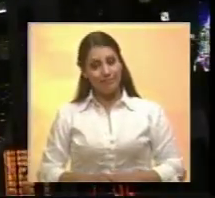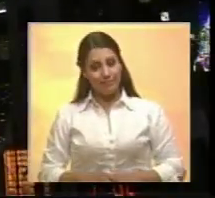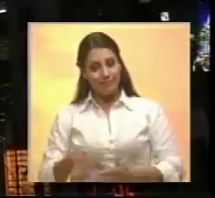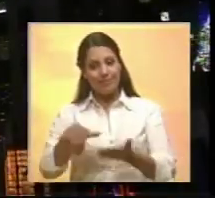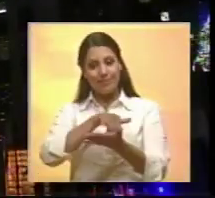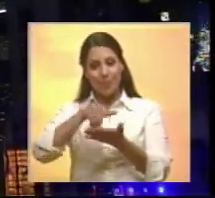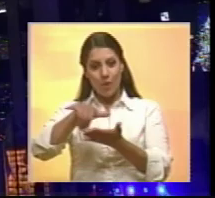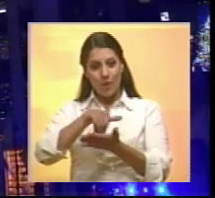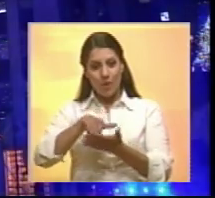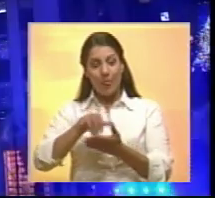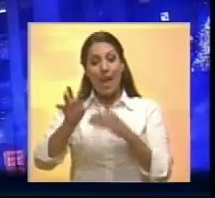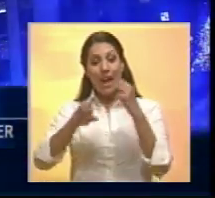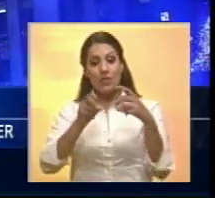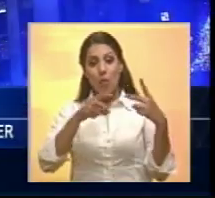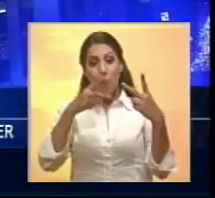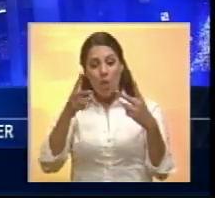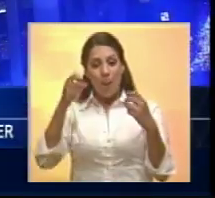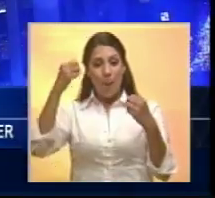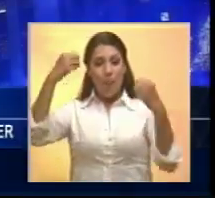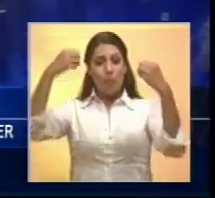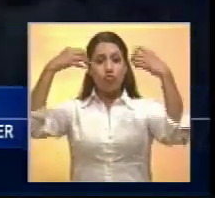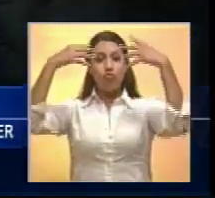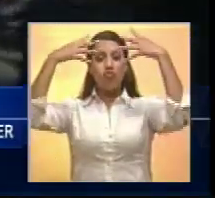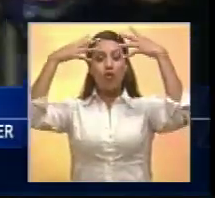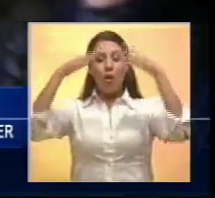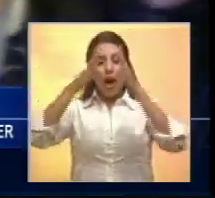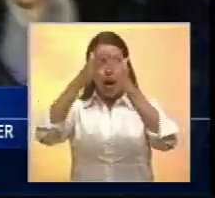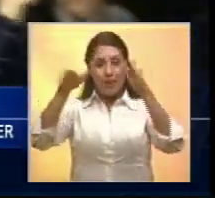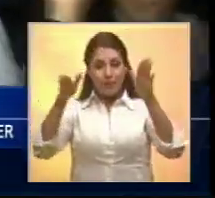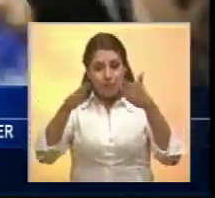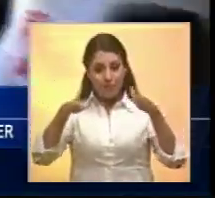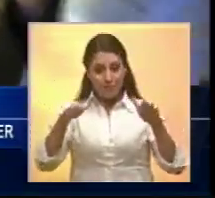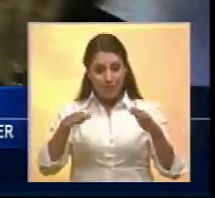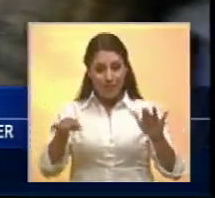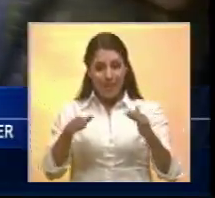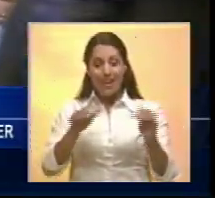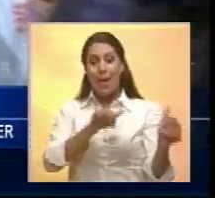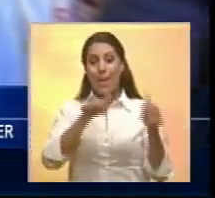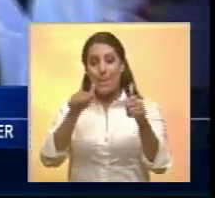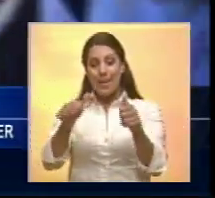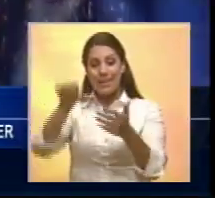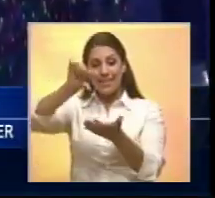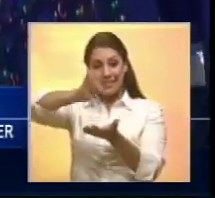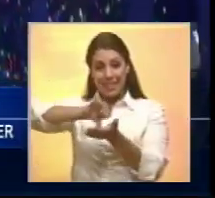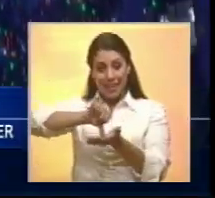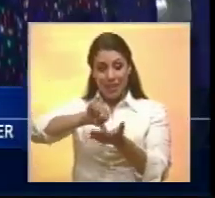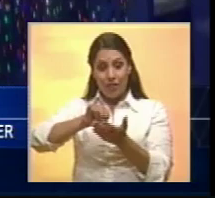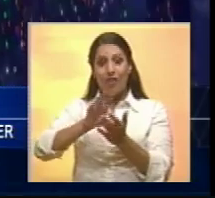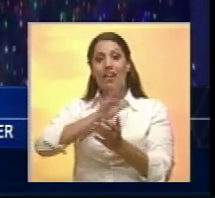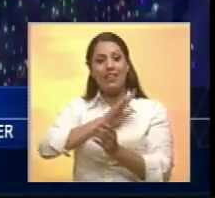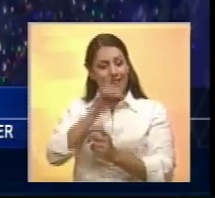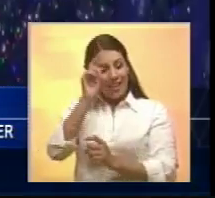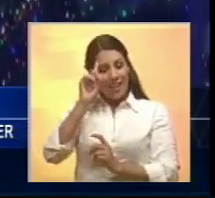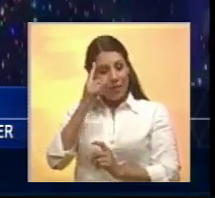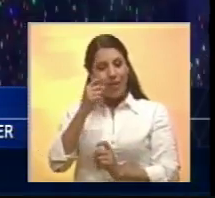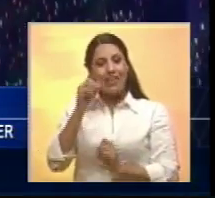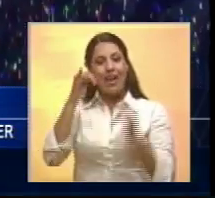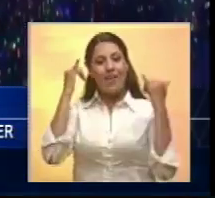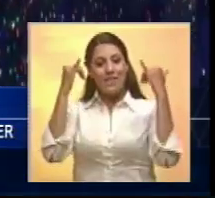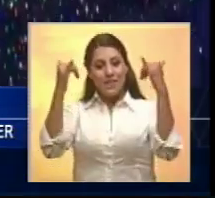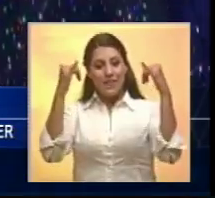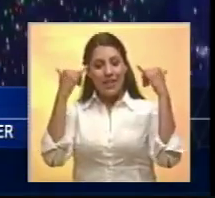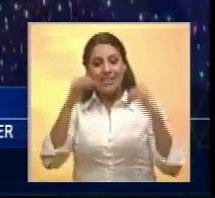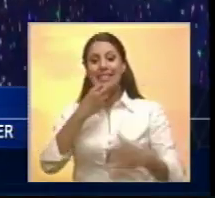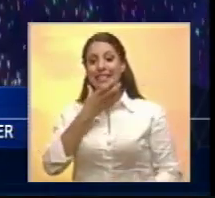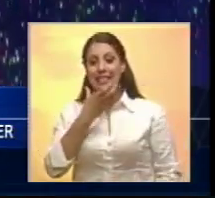Nueva York realizó el encendido del árbol de Navidad en el centro Rockefeller, acto que se inició en las fiestas